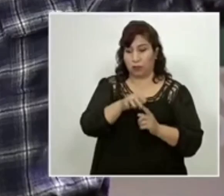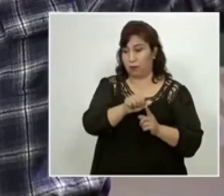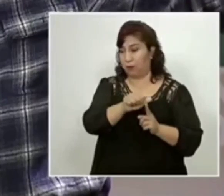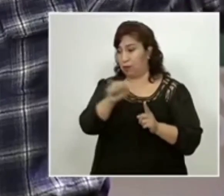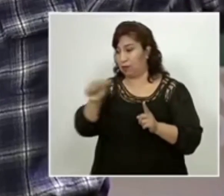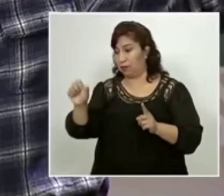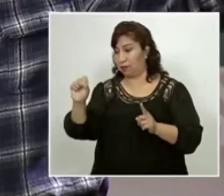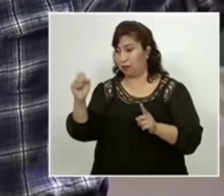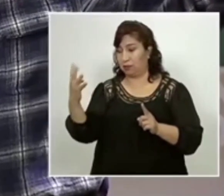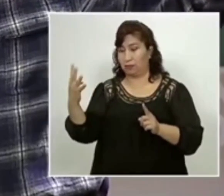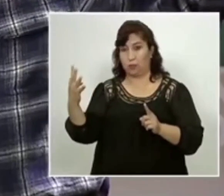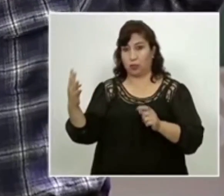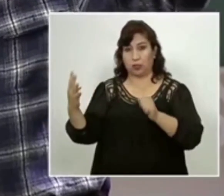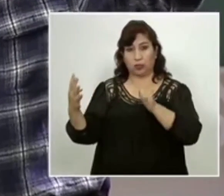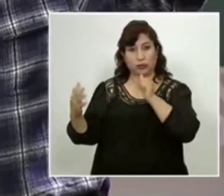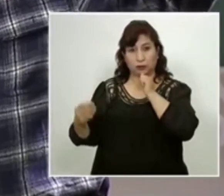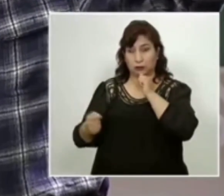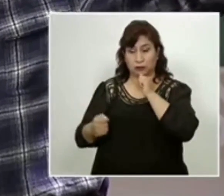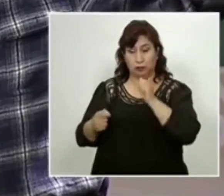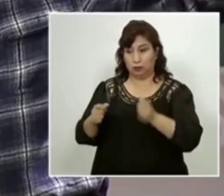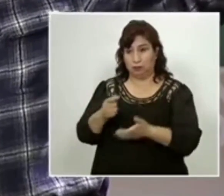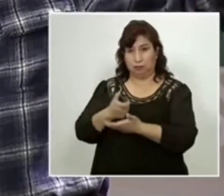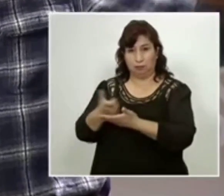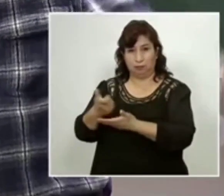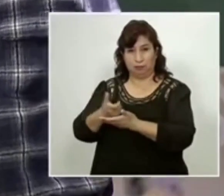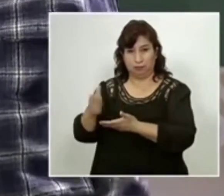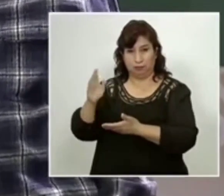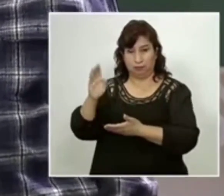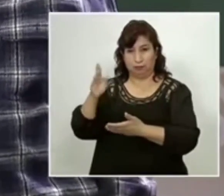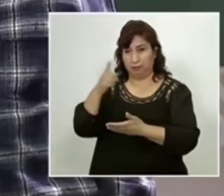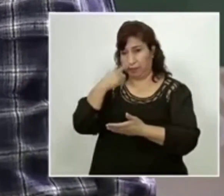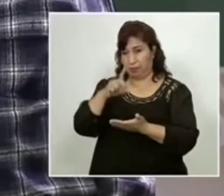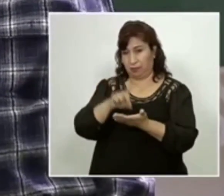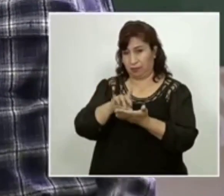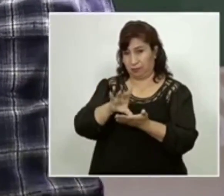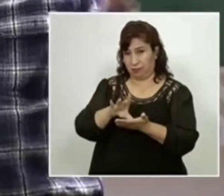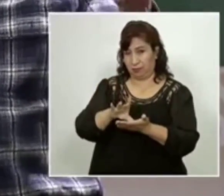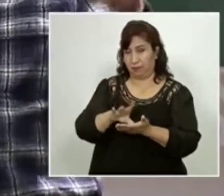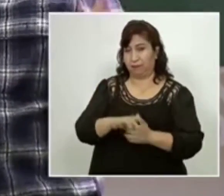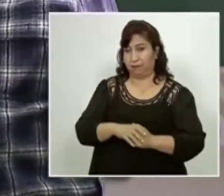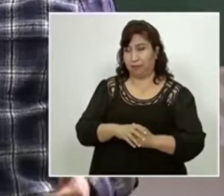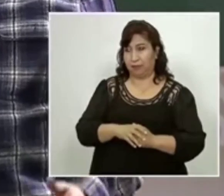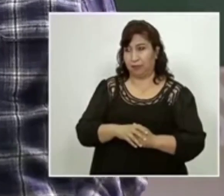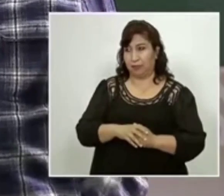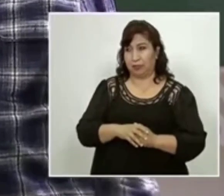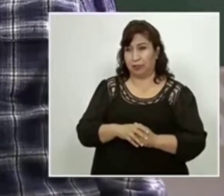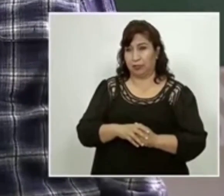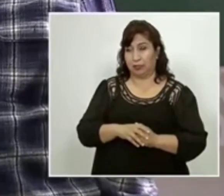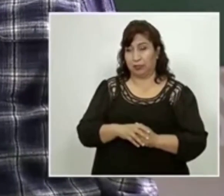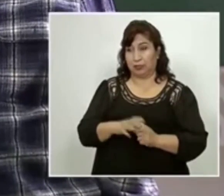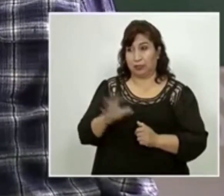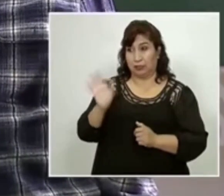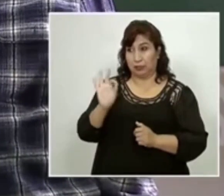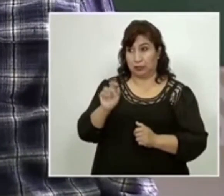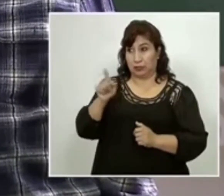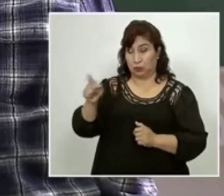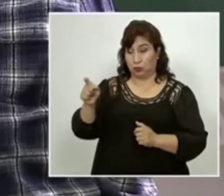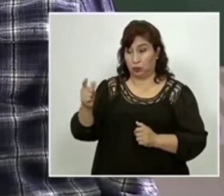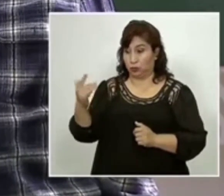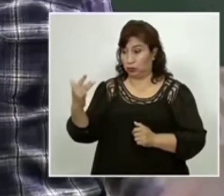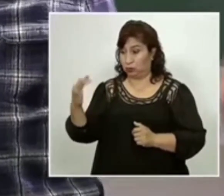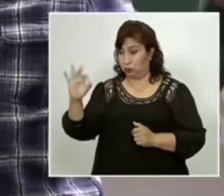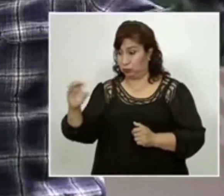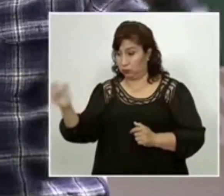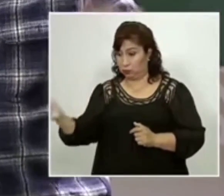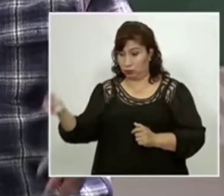64 para adultos mayores. Si tú aportas el